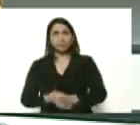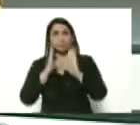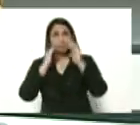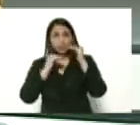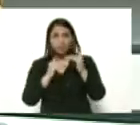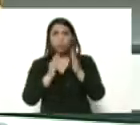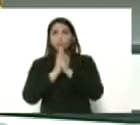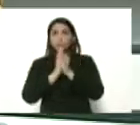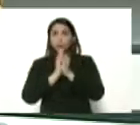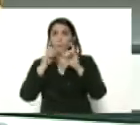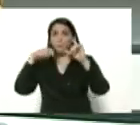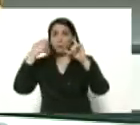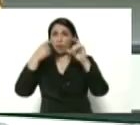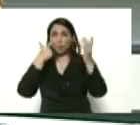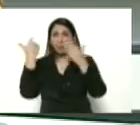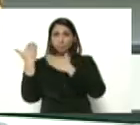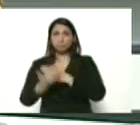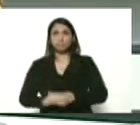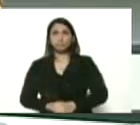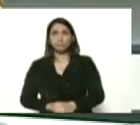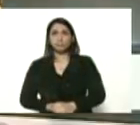este video. Adelante.